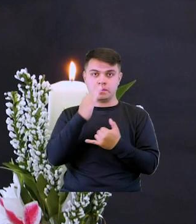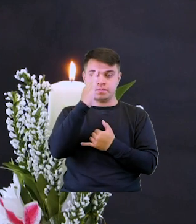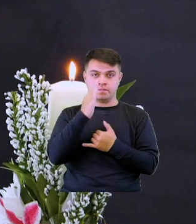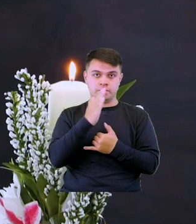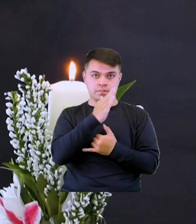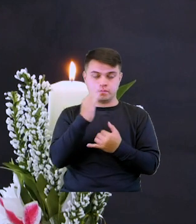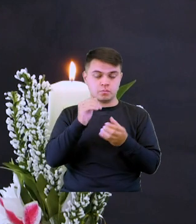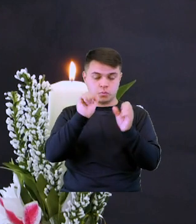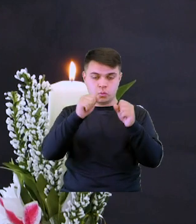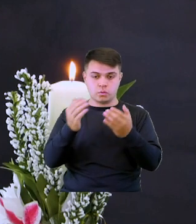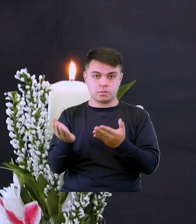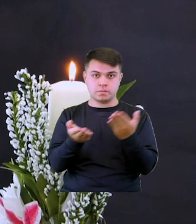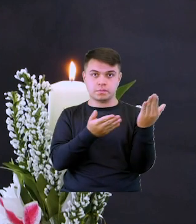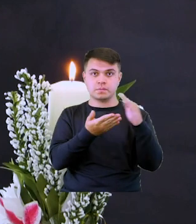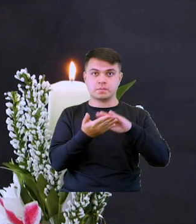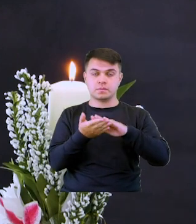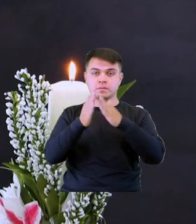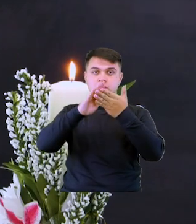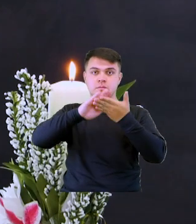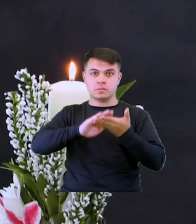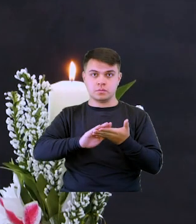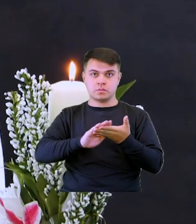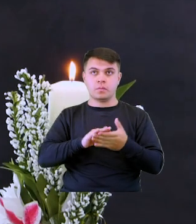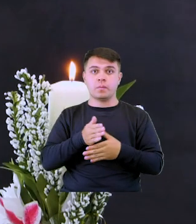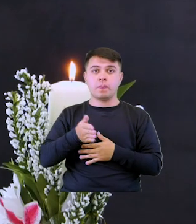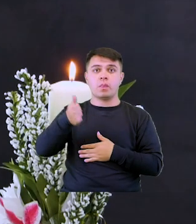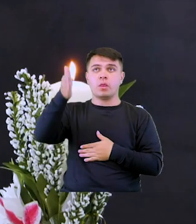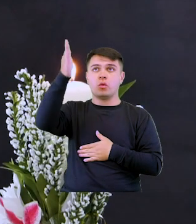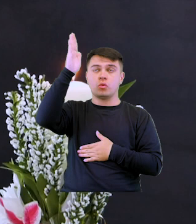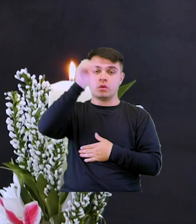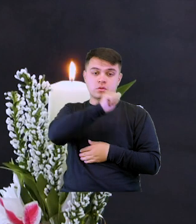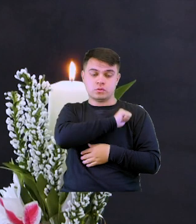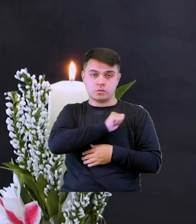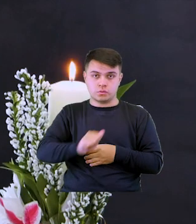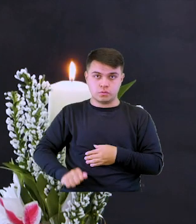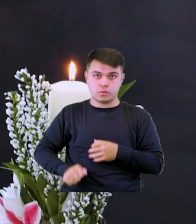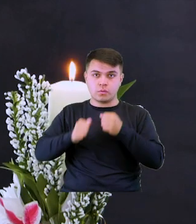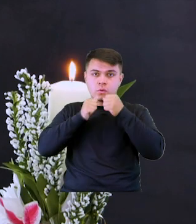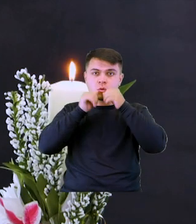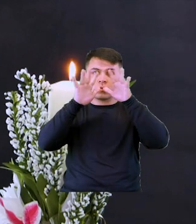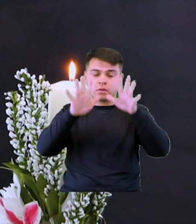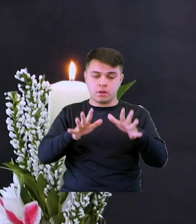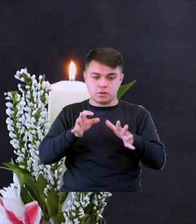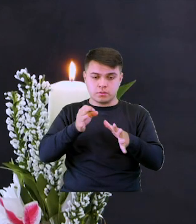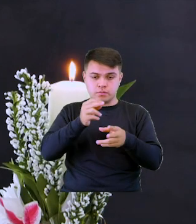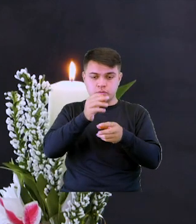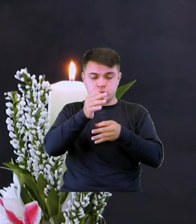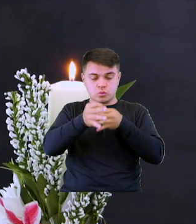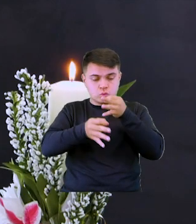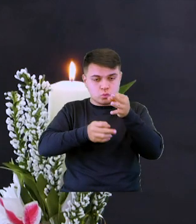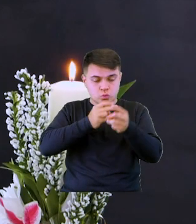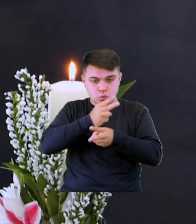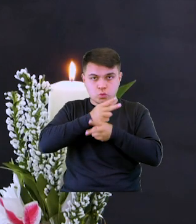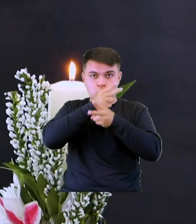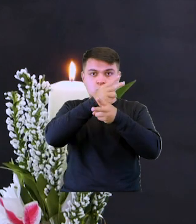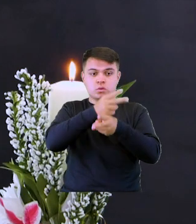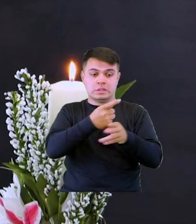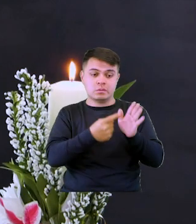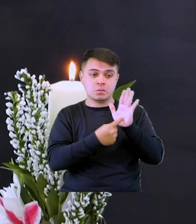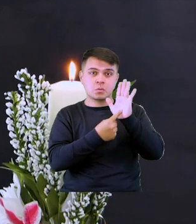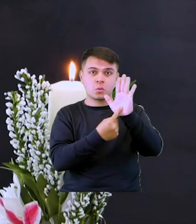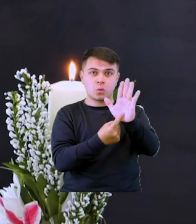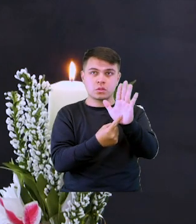para que se vayan en paz. Que el Señor los bendiga y los guarde. Amén. Les muestre su rostro y